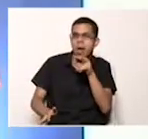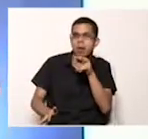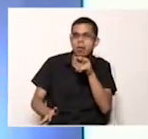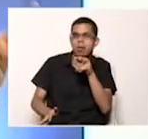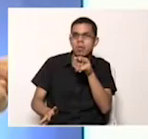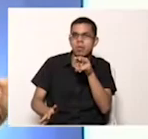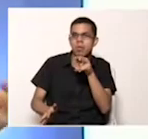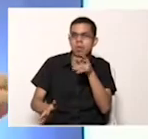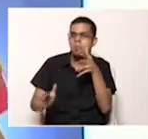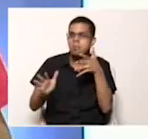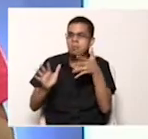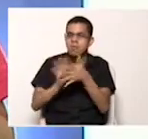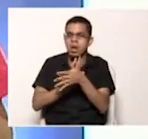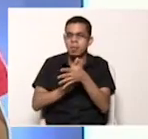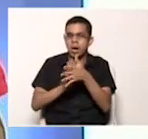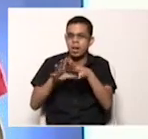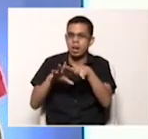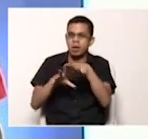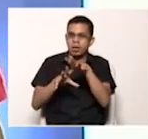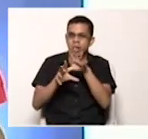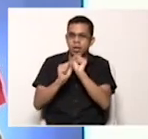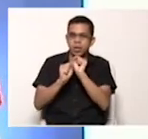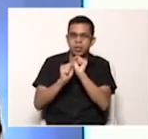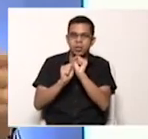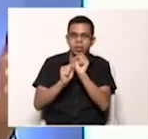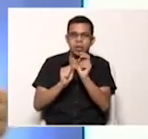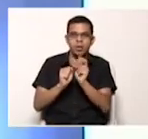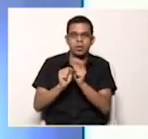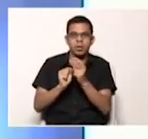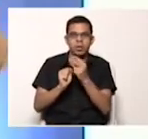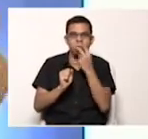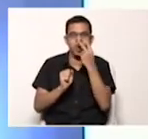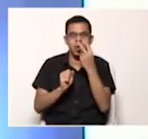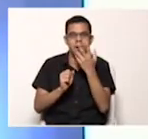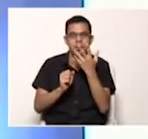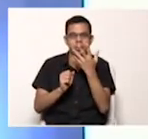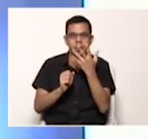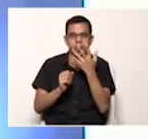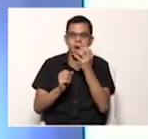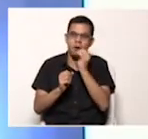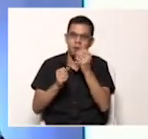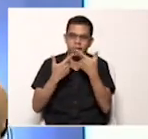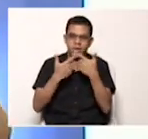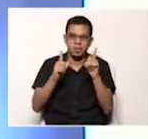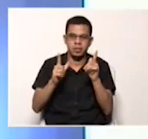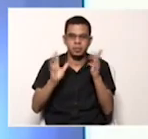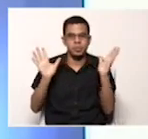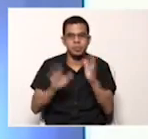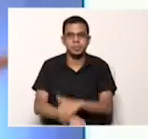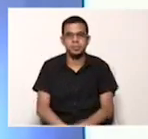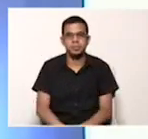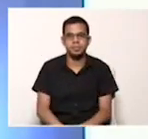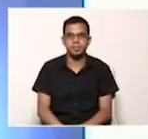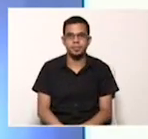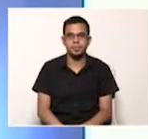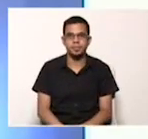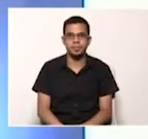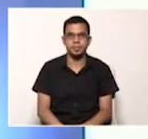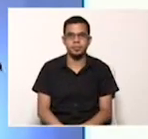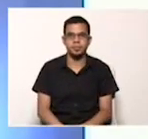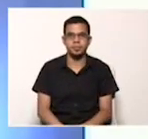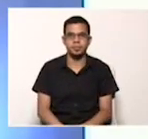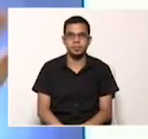la absorción de oxígeno, la liberación de CO2 y cómo se puede romper el equilibrio, pero a la vez